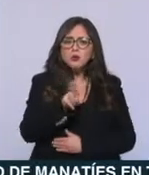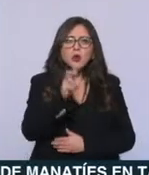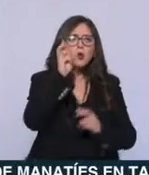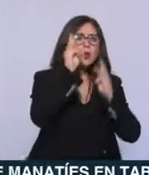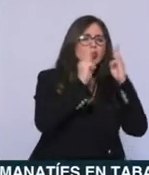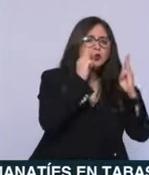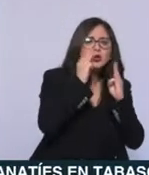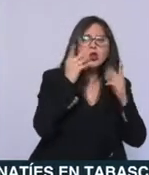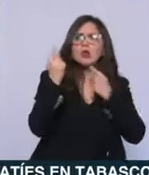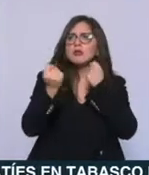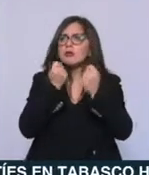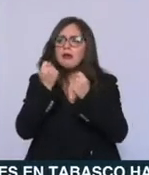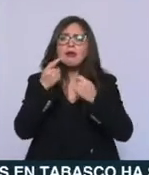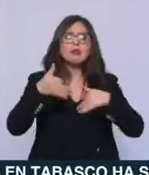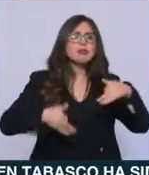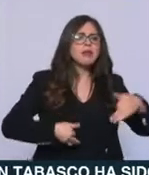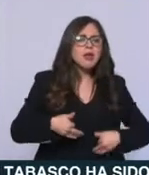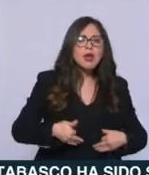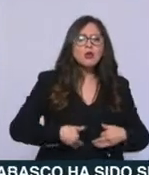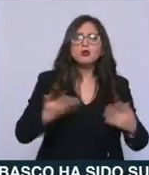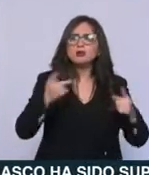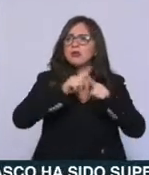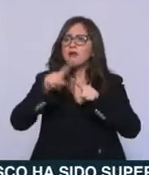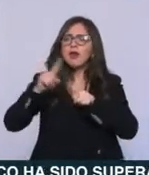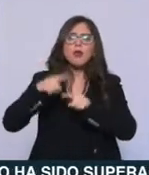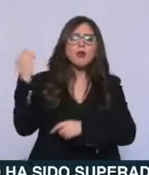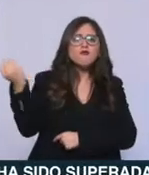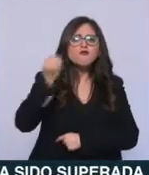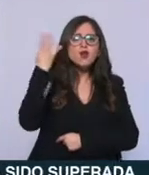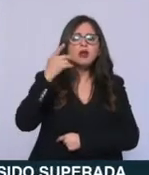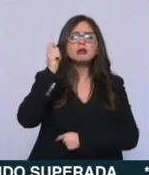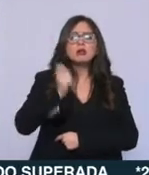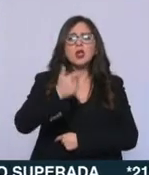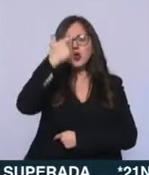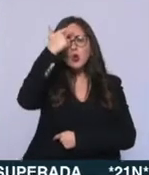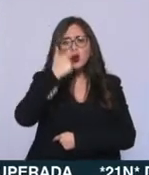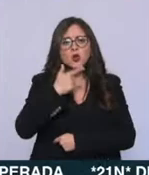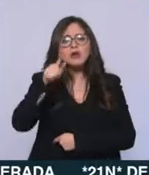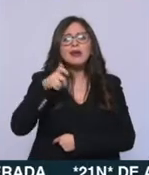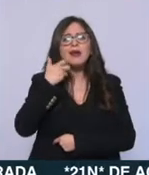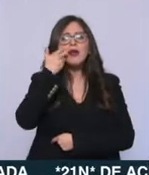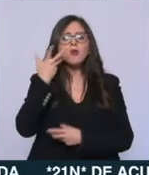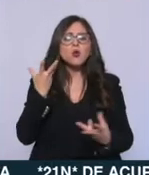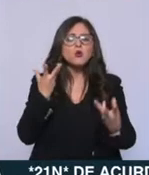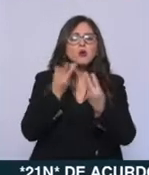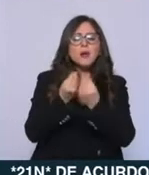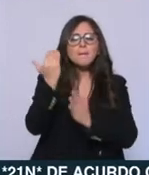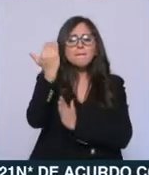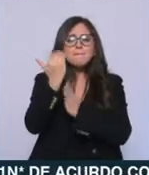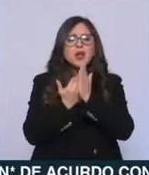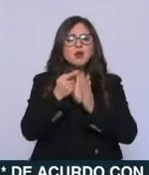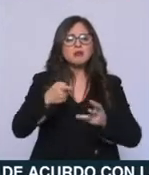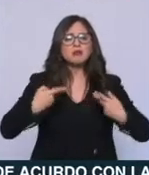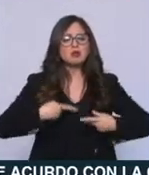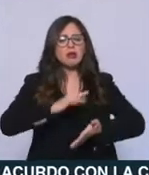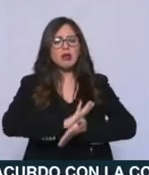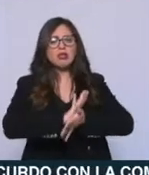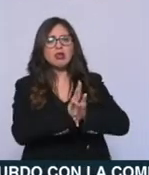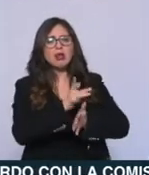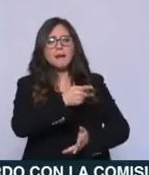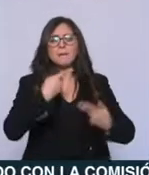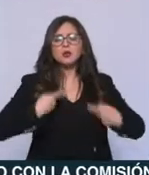centros comerciales, en teatros y en foros. A través de esta noche, miren ustedes, se busca disminuir la homofobia mediante actividades